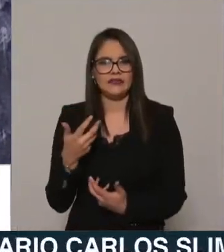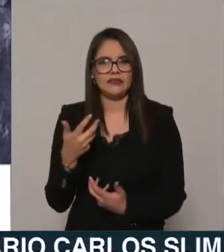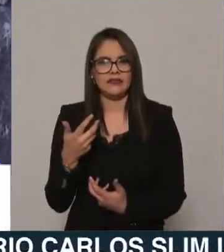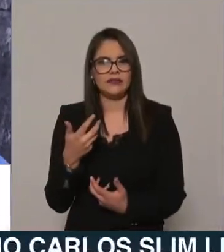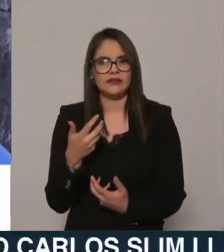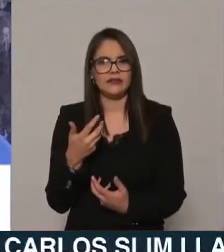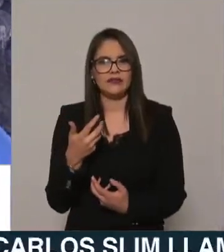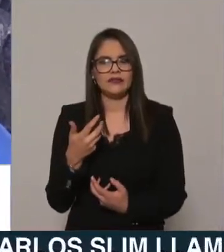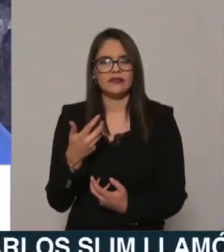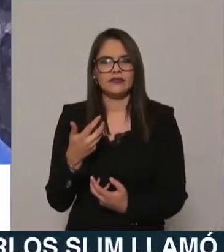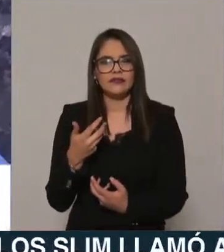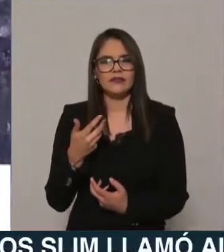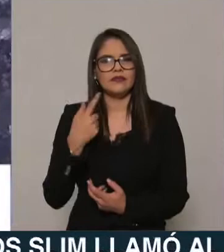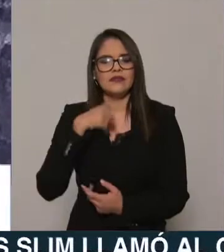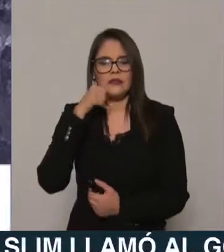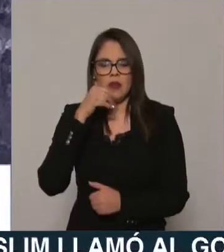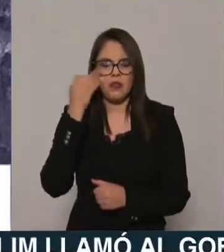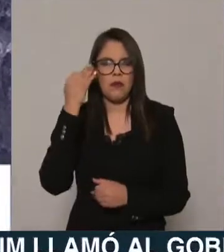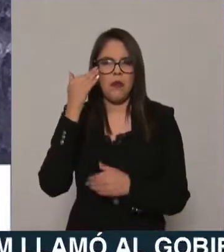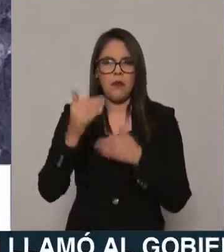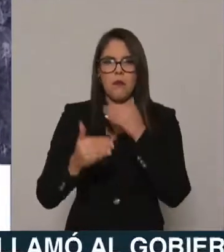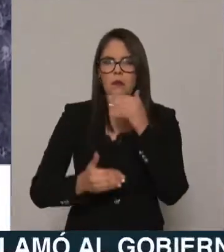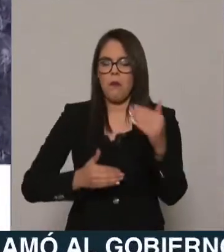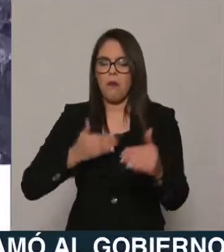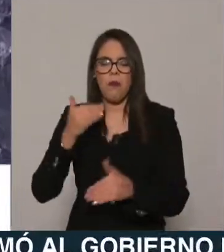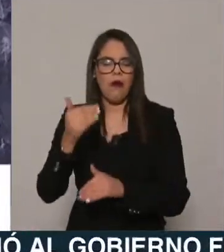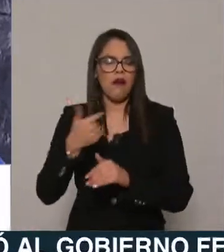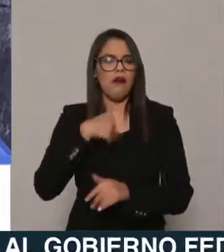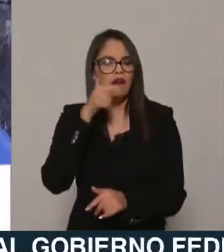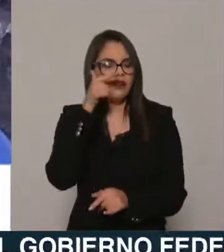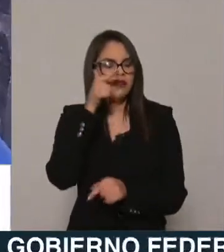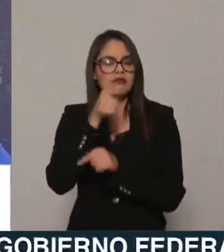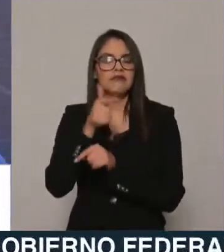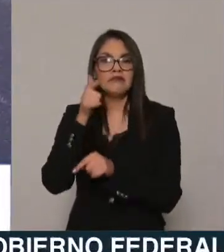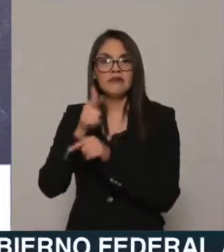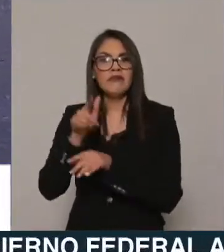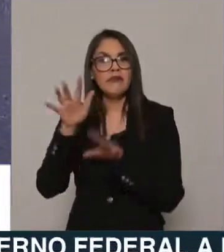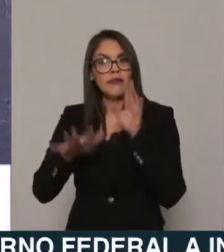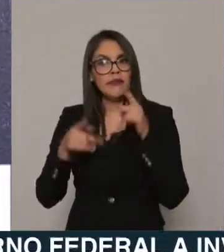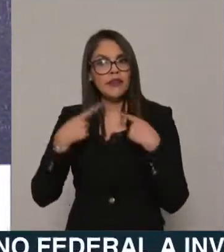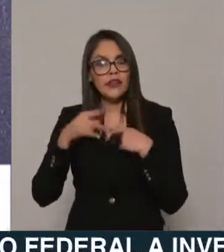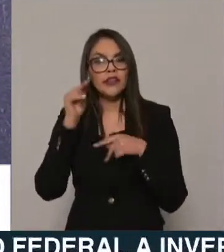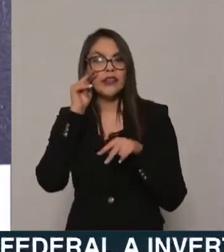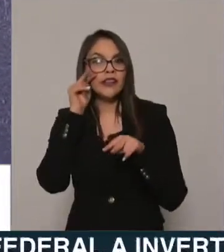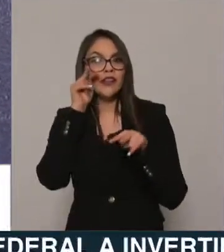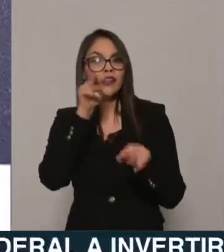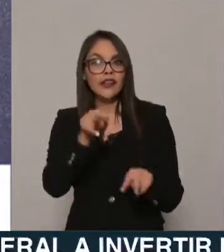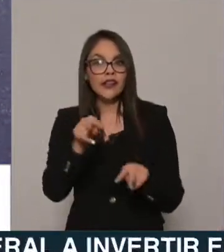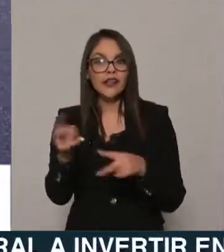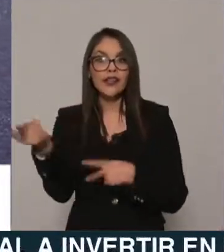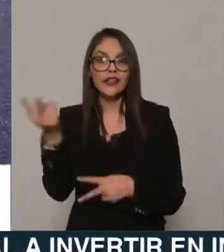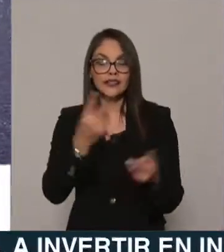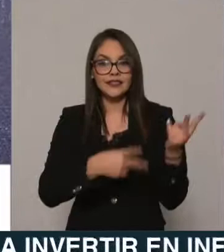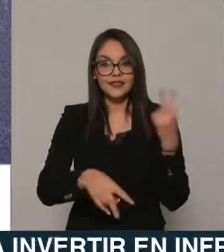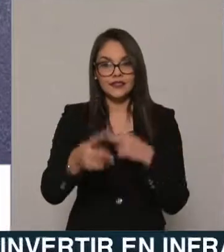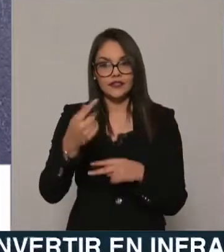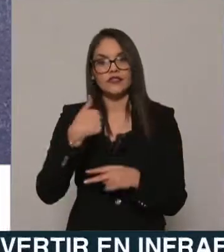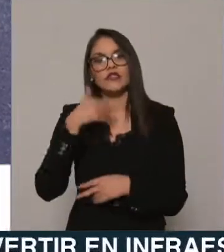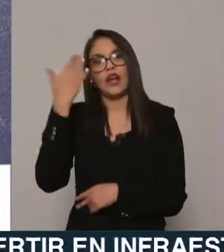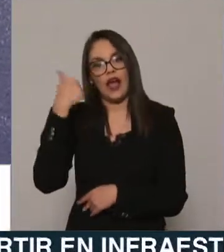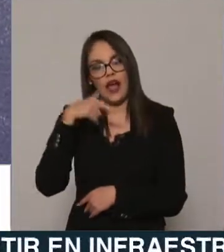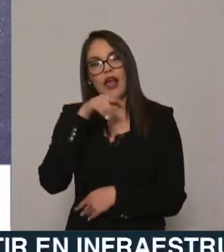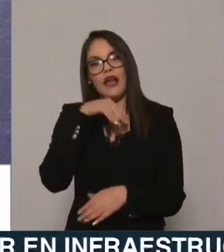a cómo ha pasado el tiempo, nos hemos dado cuenta que luego la gente viene aquí, yo ya pasé por